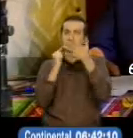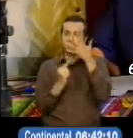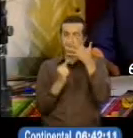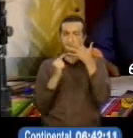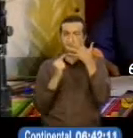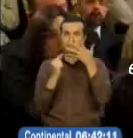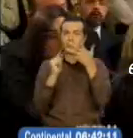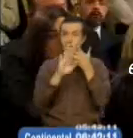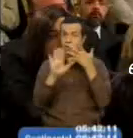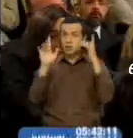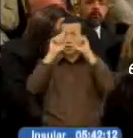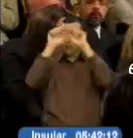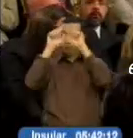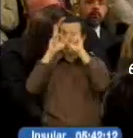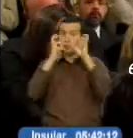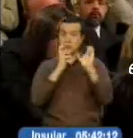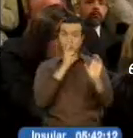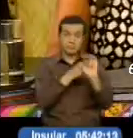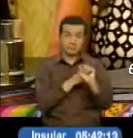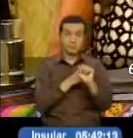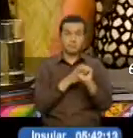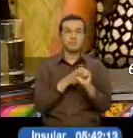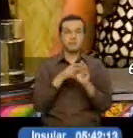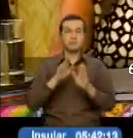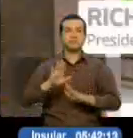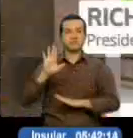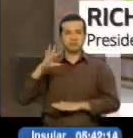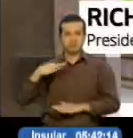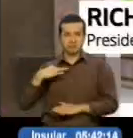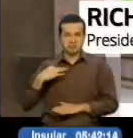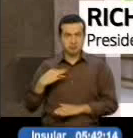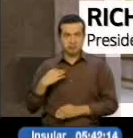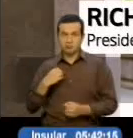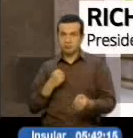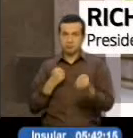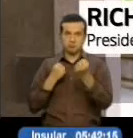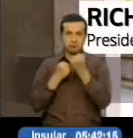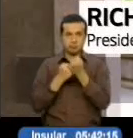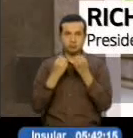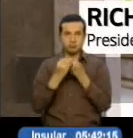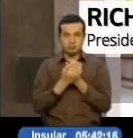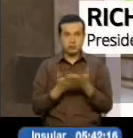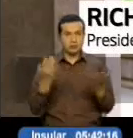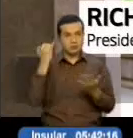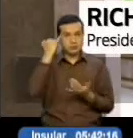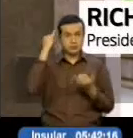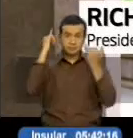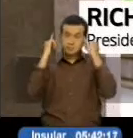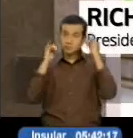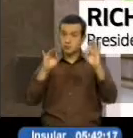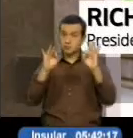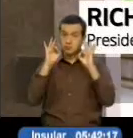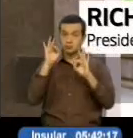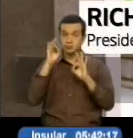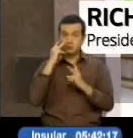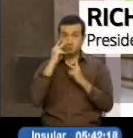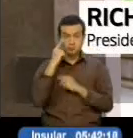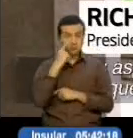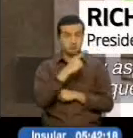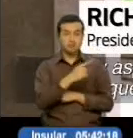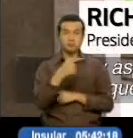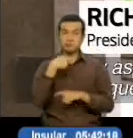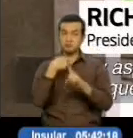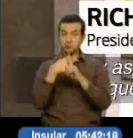dispuesto a participar en este proceso. Certificamos nuestra voluntad de apoyo a esta iniciativa, la vemos con muy buenos ojos